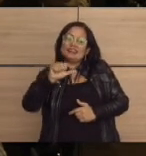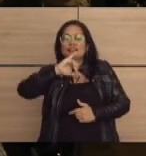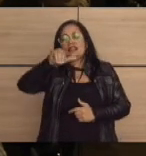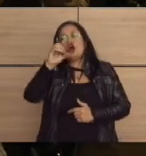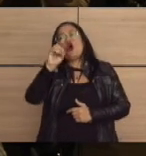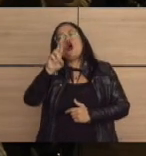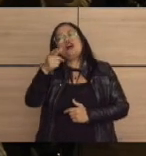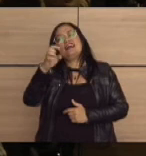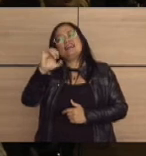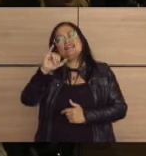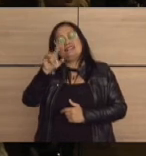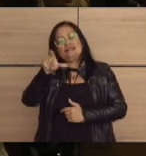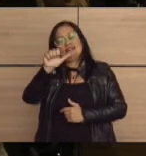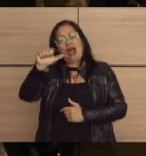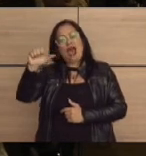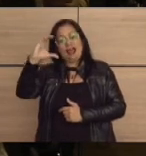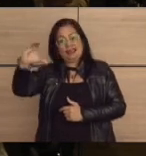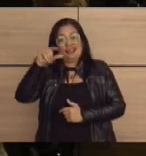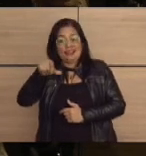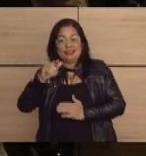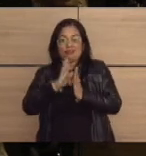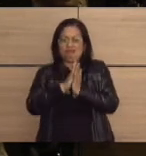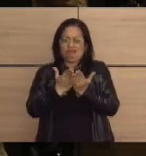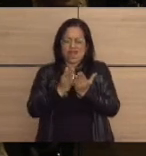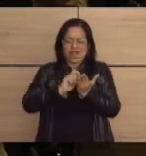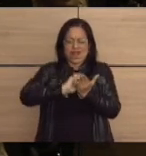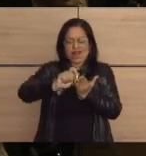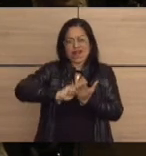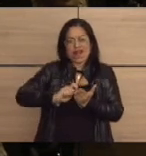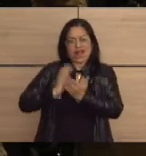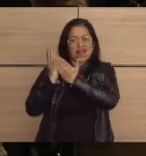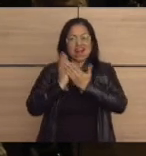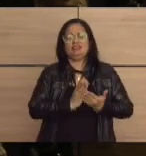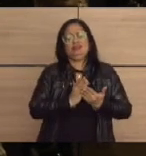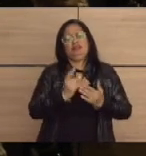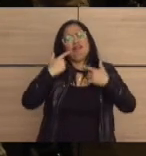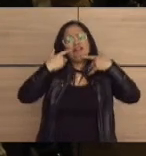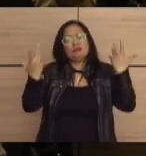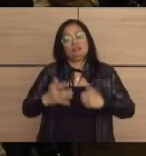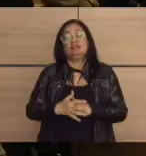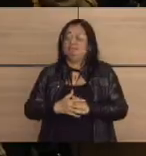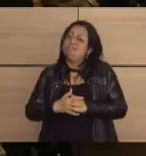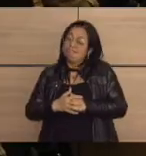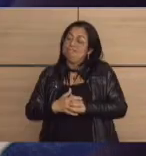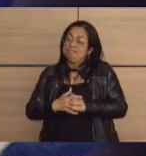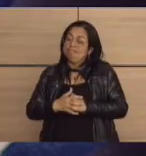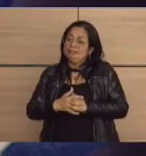Pero resulta que yo personalmente tengo la sospecha de que los hechos ocurrieron de otra